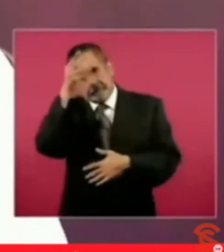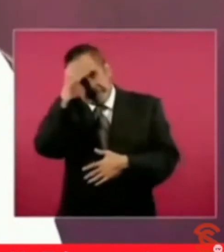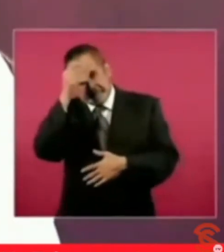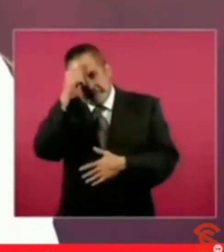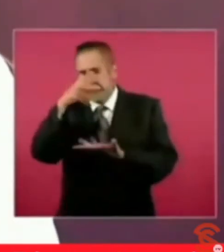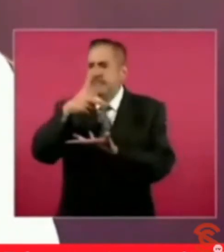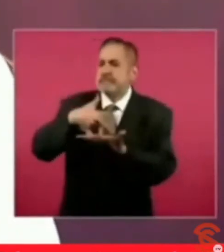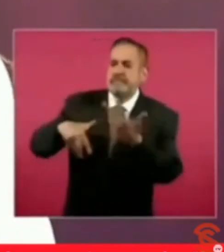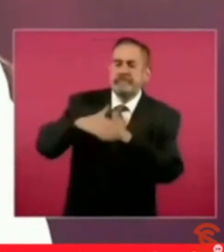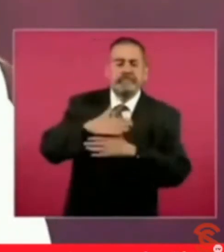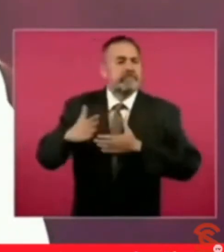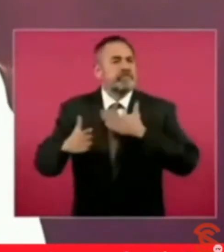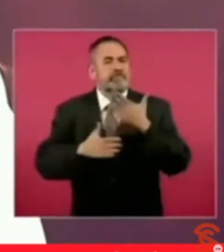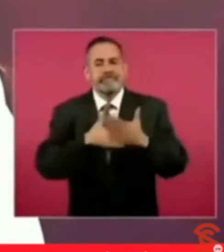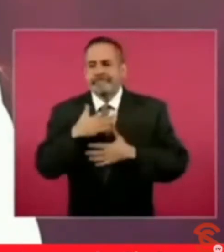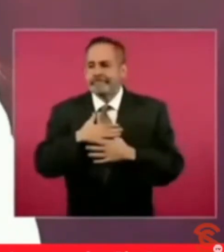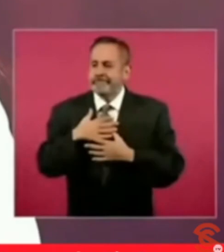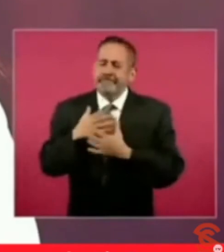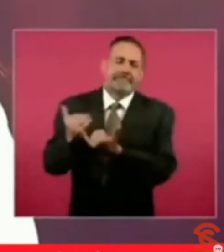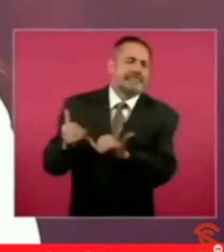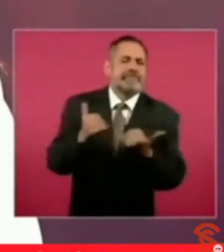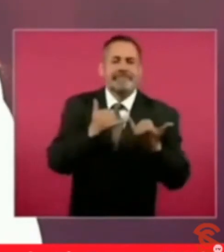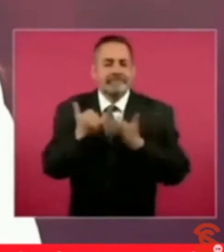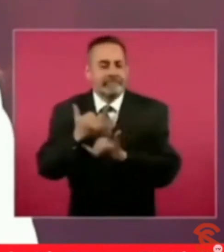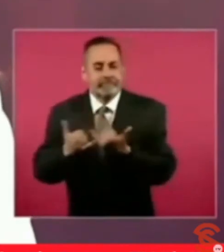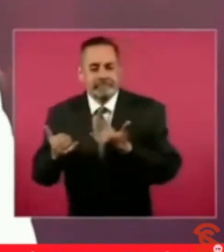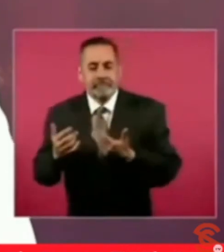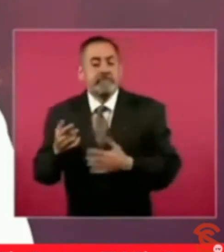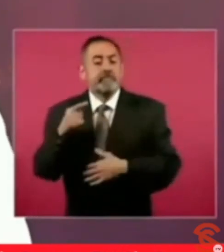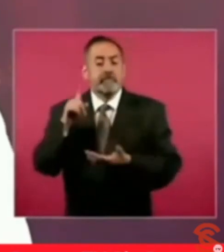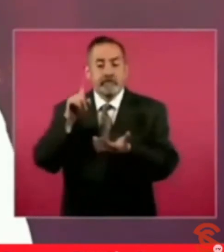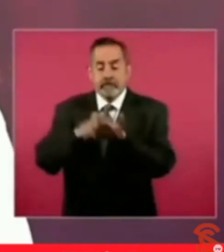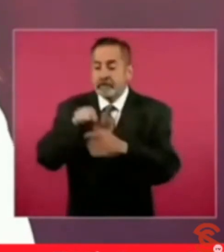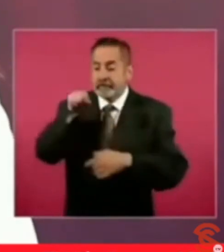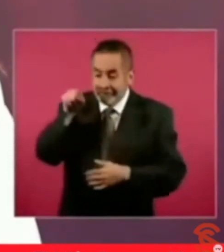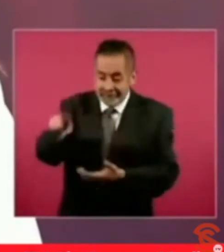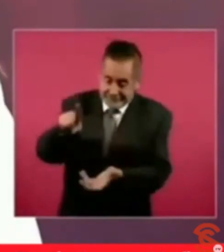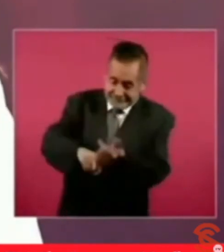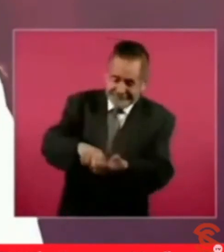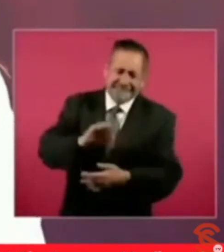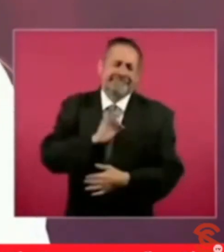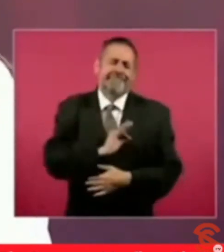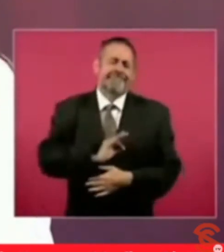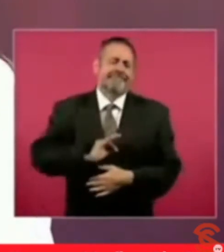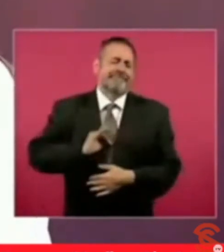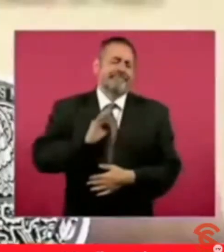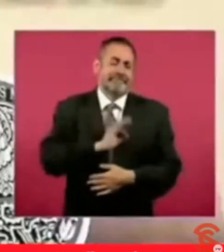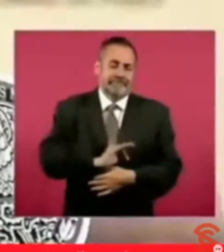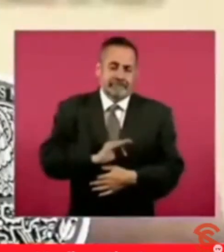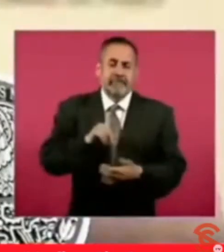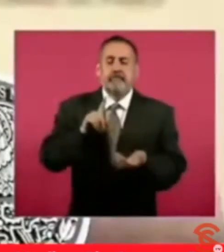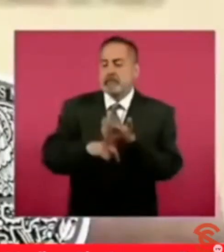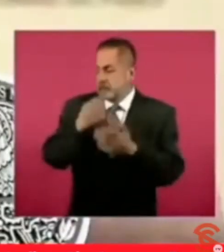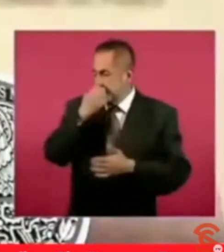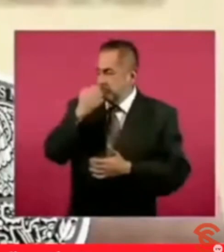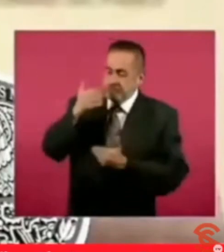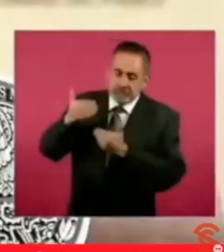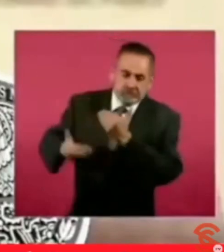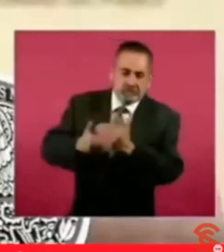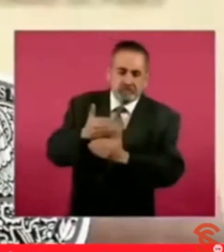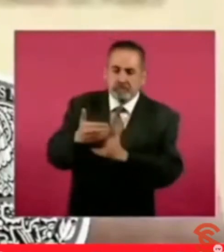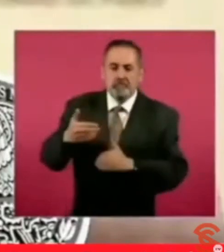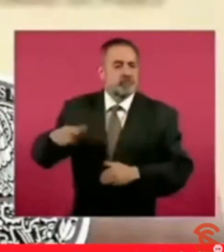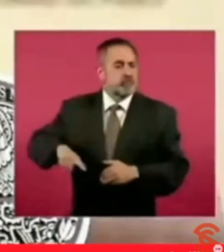se disfruta, se juega, en la escuela se es feliz. La escuela pública va avanzando, la